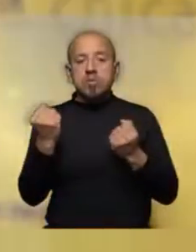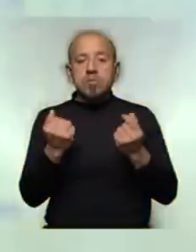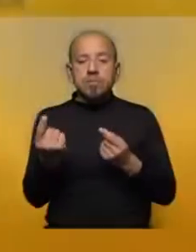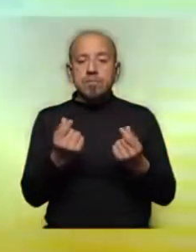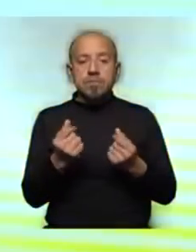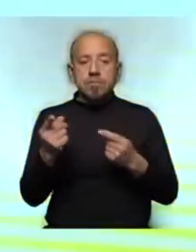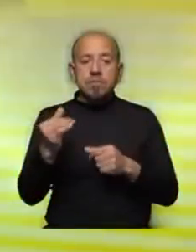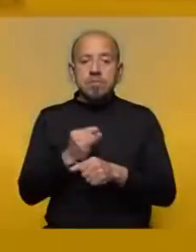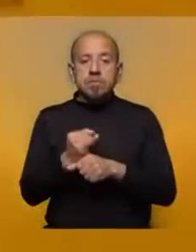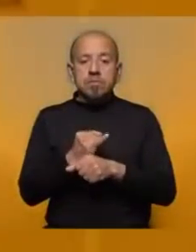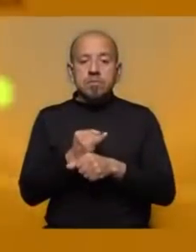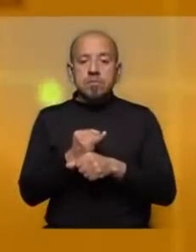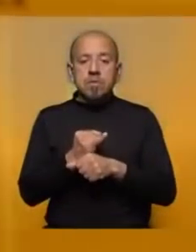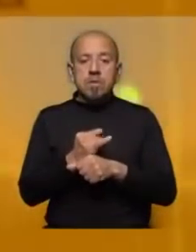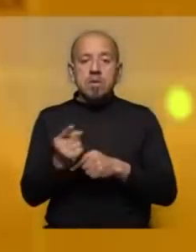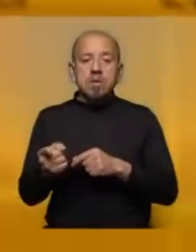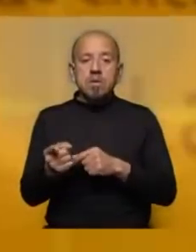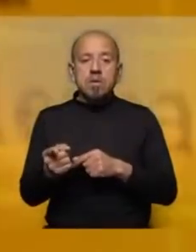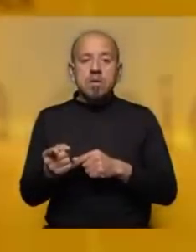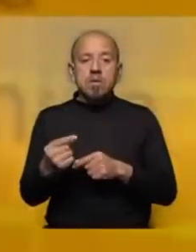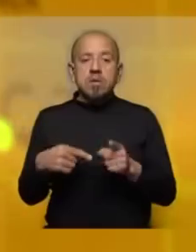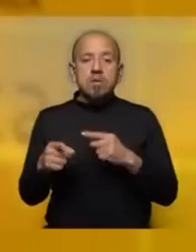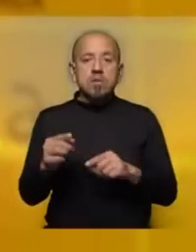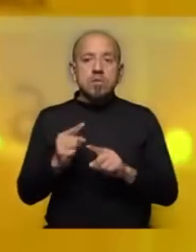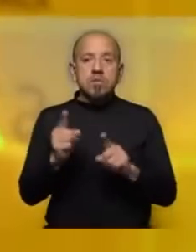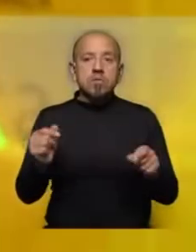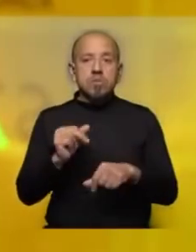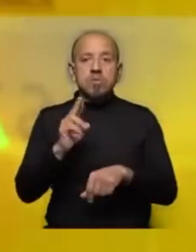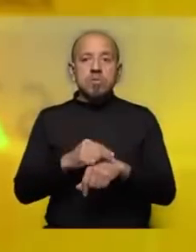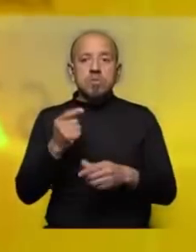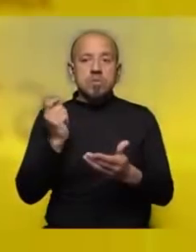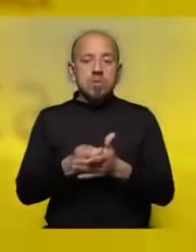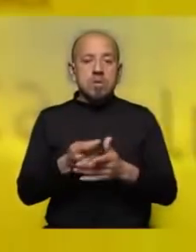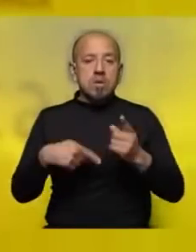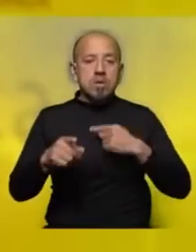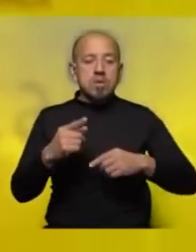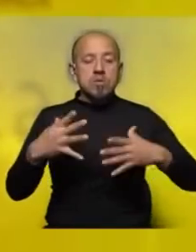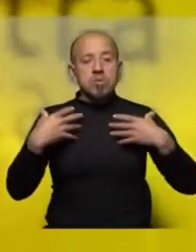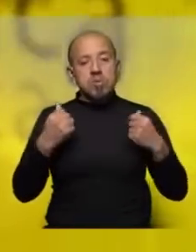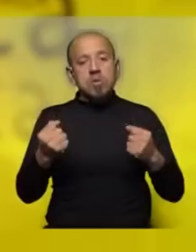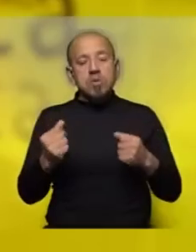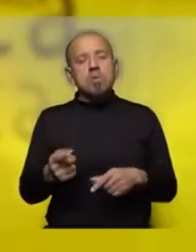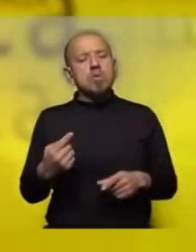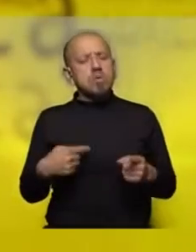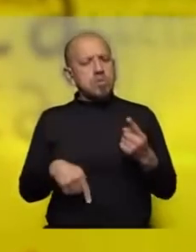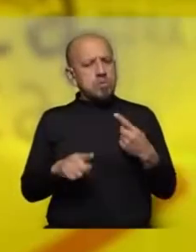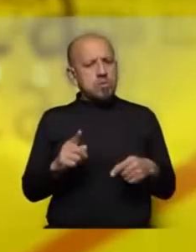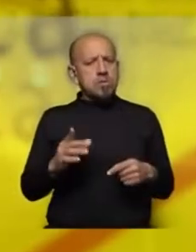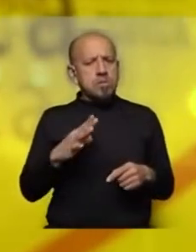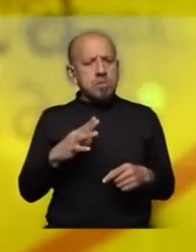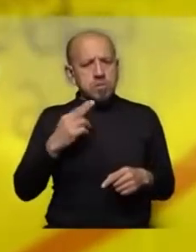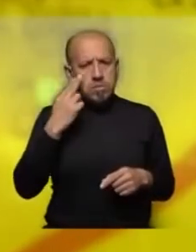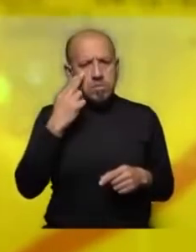manos de esas instituciones y que no fue este utilizado para pagar salarios médicos entonces ahí ahí hay un